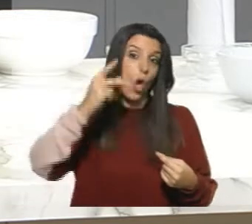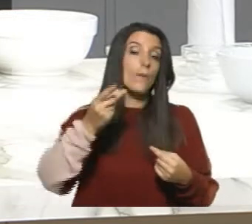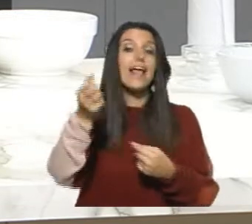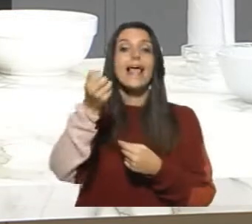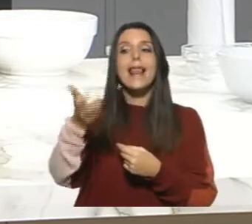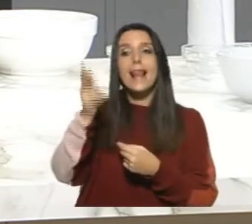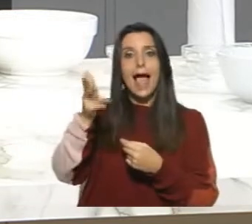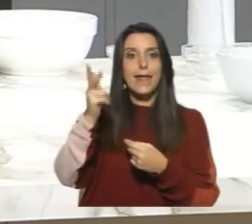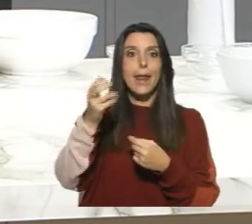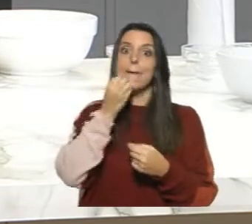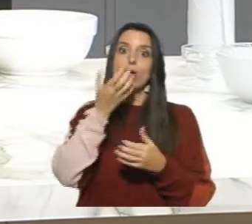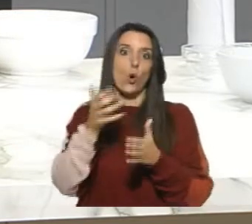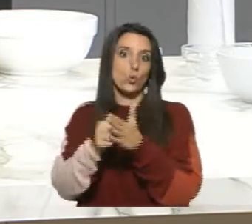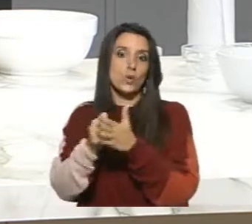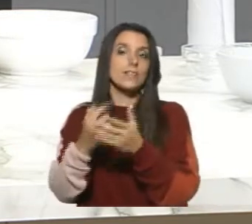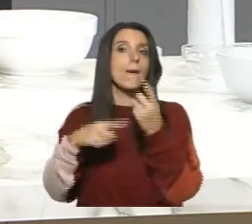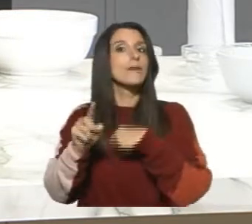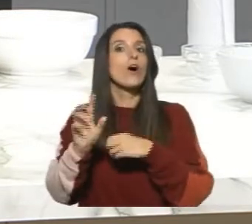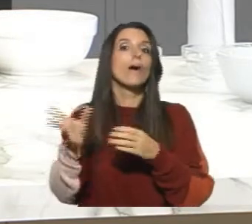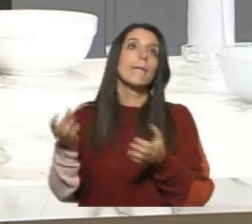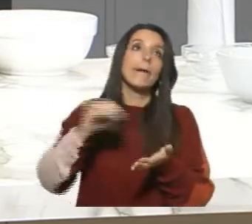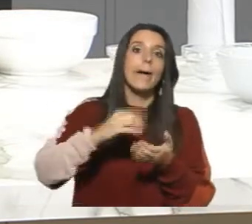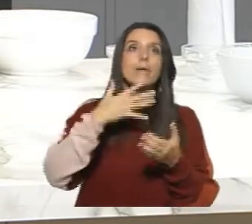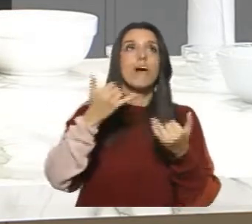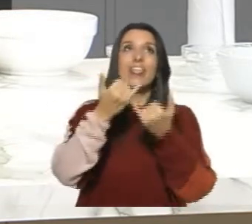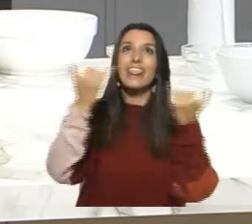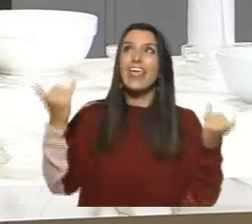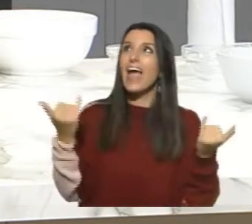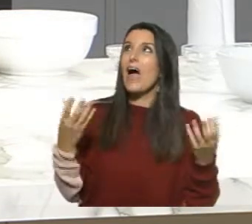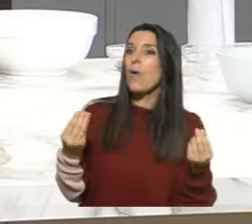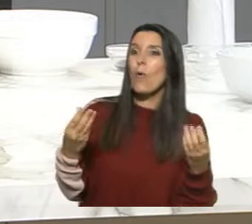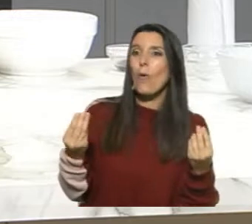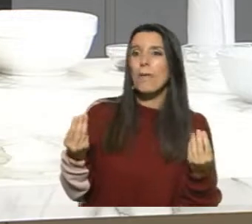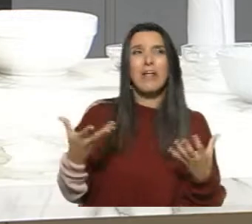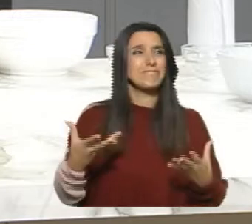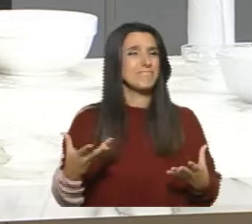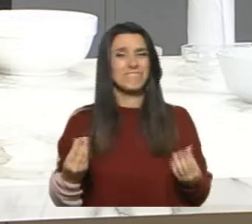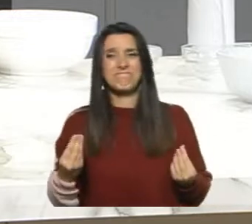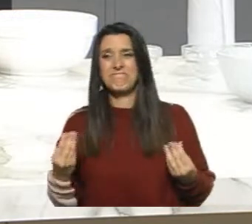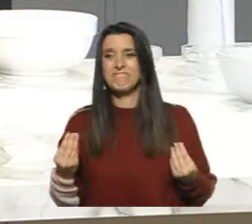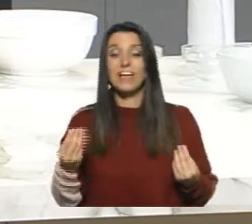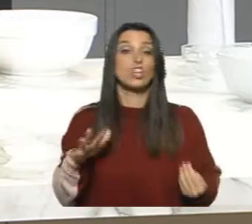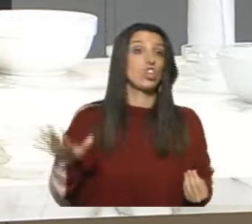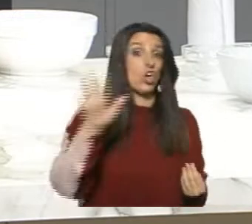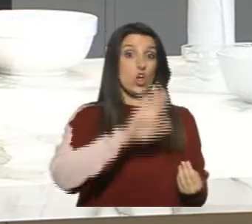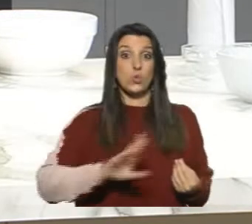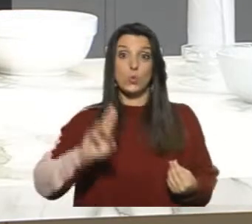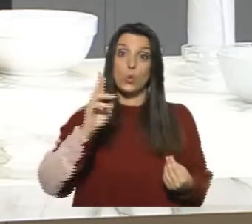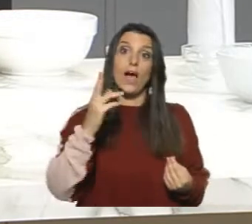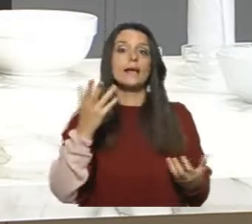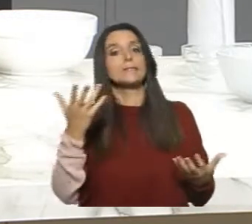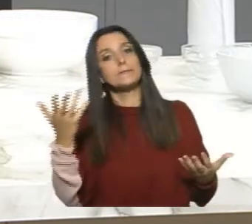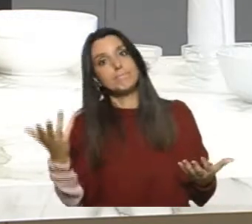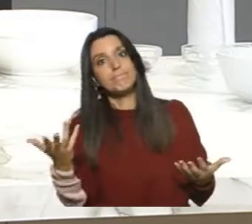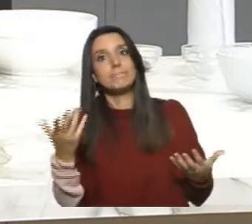se mantiene el cuerpo. Y a eso se le suma que quizás el día con tanta humedad como hay hoy acá por Montevideo, y creo que por el resto del país, claro, te...